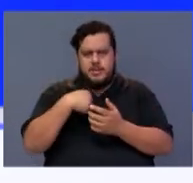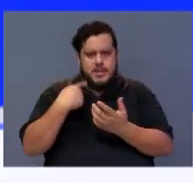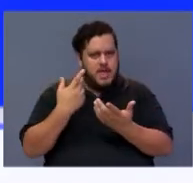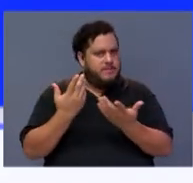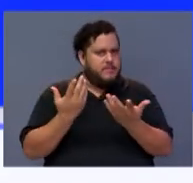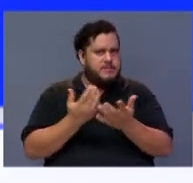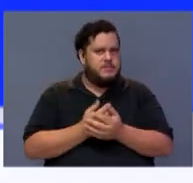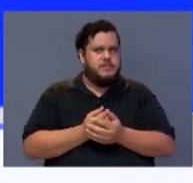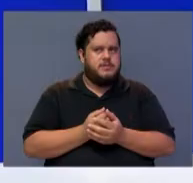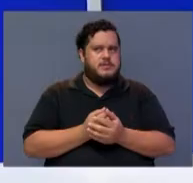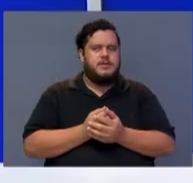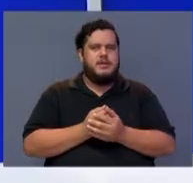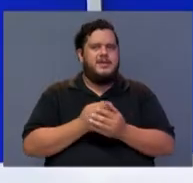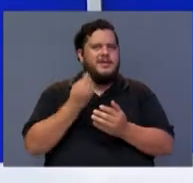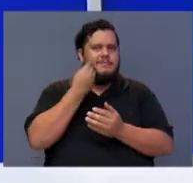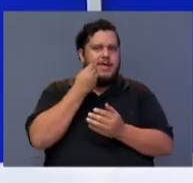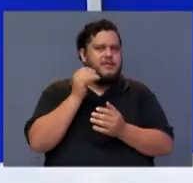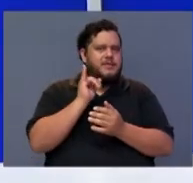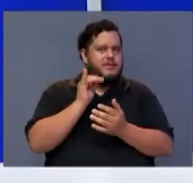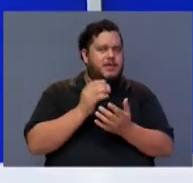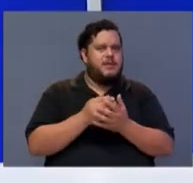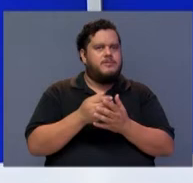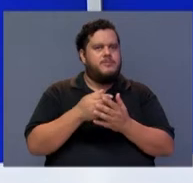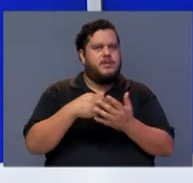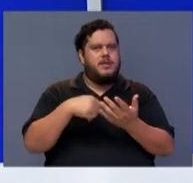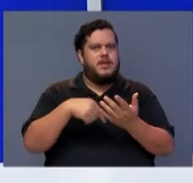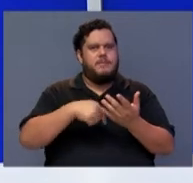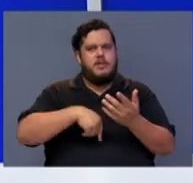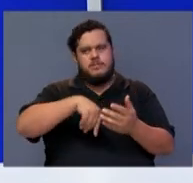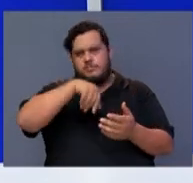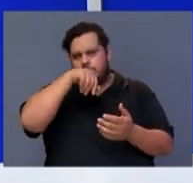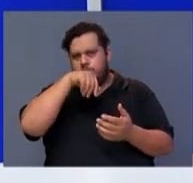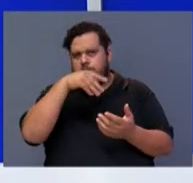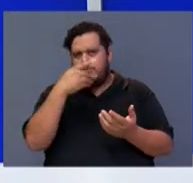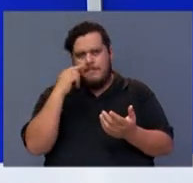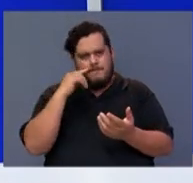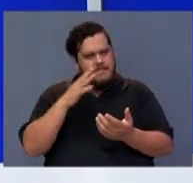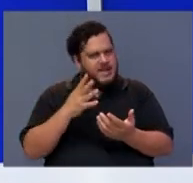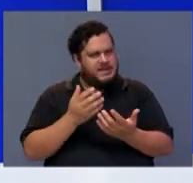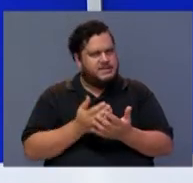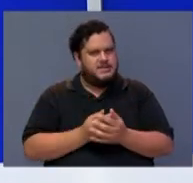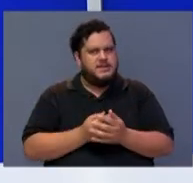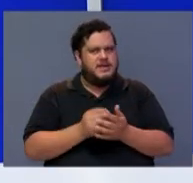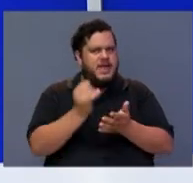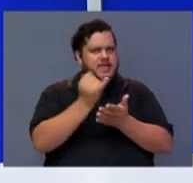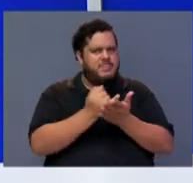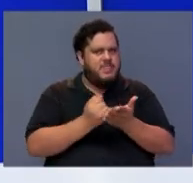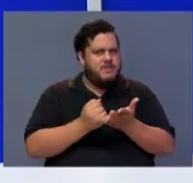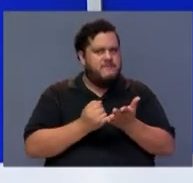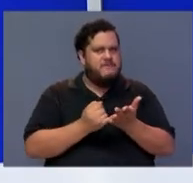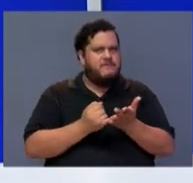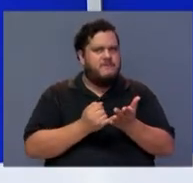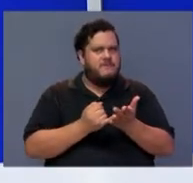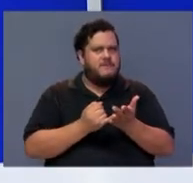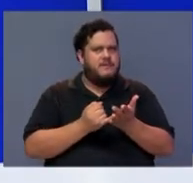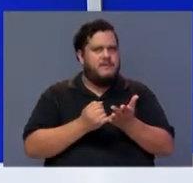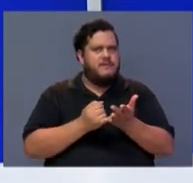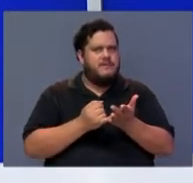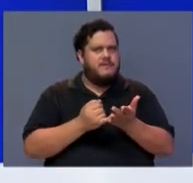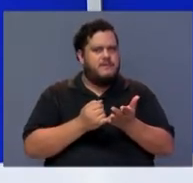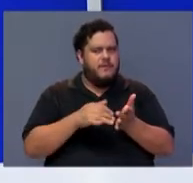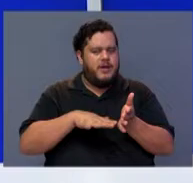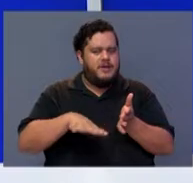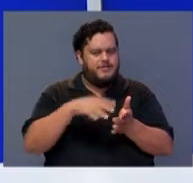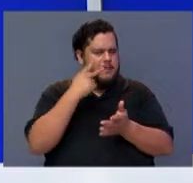Sí, besos también. Después tiene... abajo, beso a la muñeca, me parece. Ajá, dibujo también en el césped.